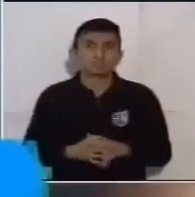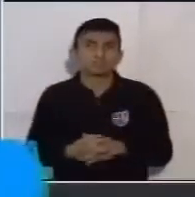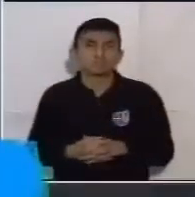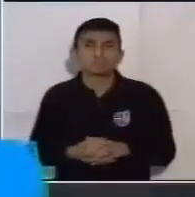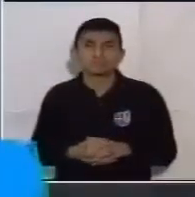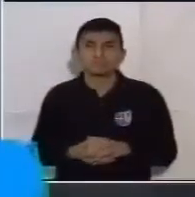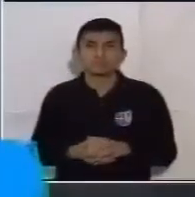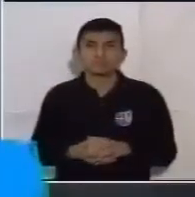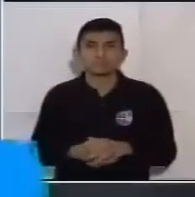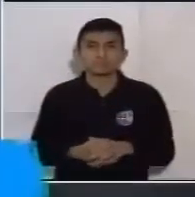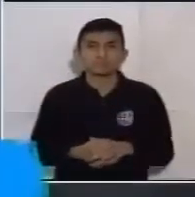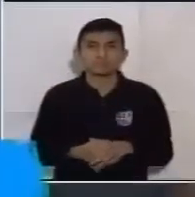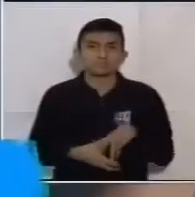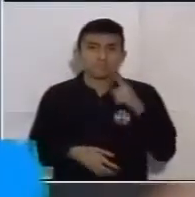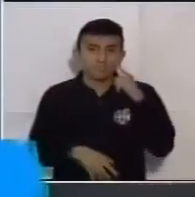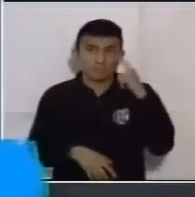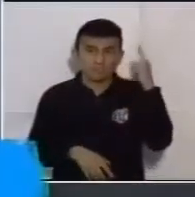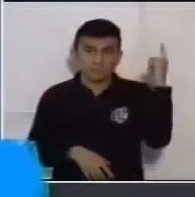¿Sí?